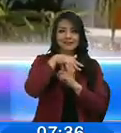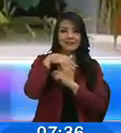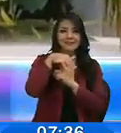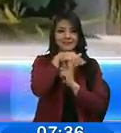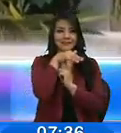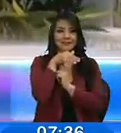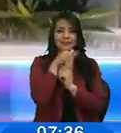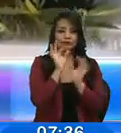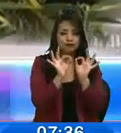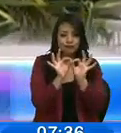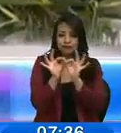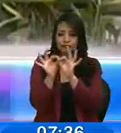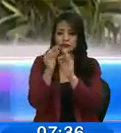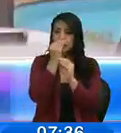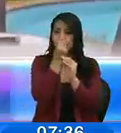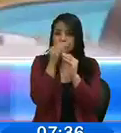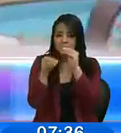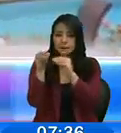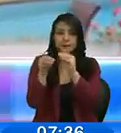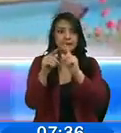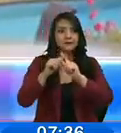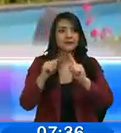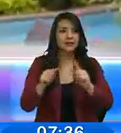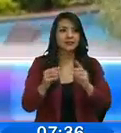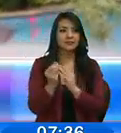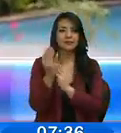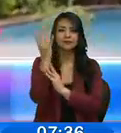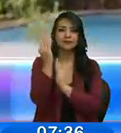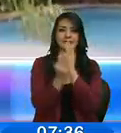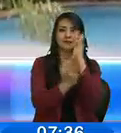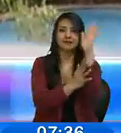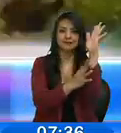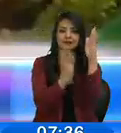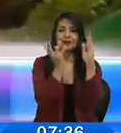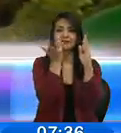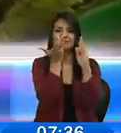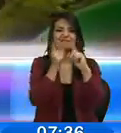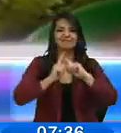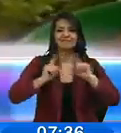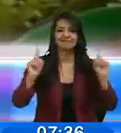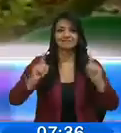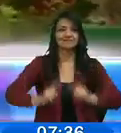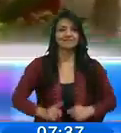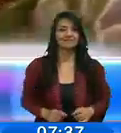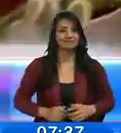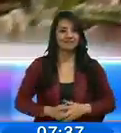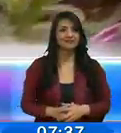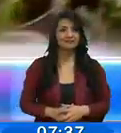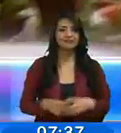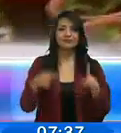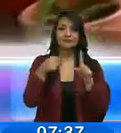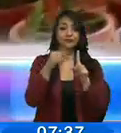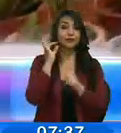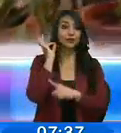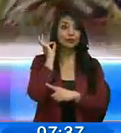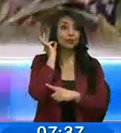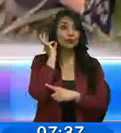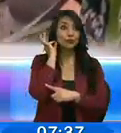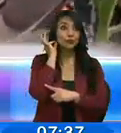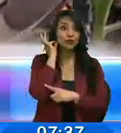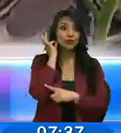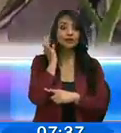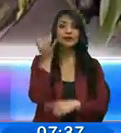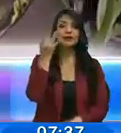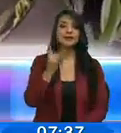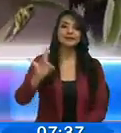donde conserva decenas de crotos, helechos, orquídeas y cactus. Cecilia Calderón es una de las